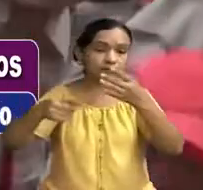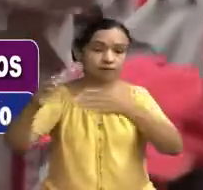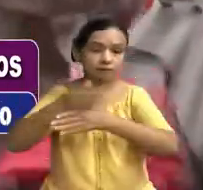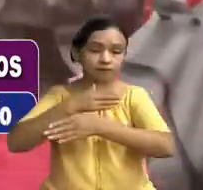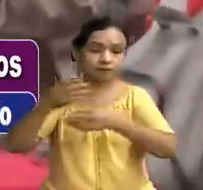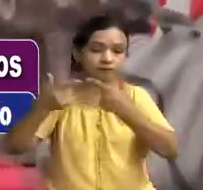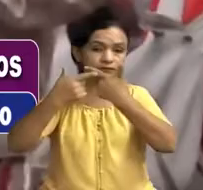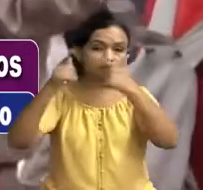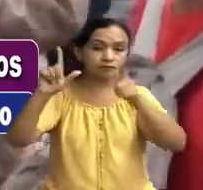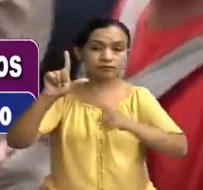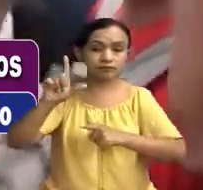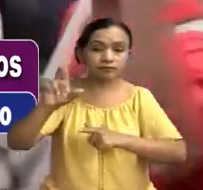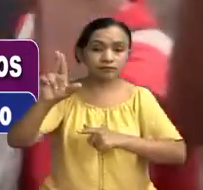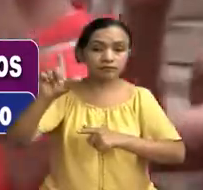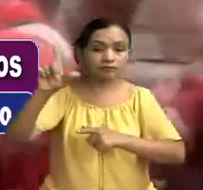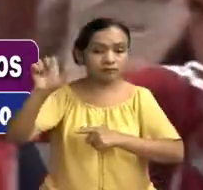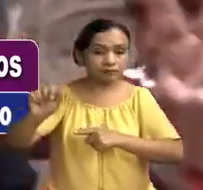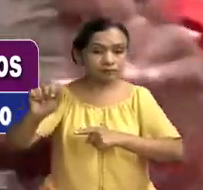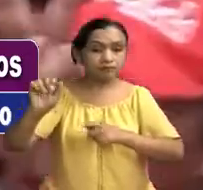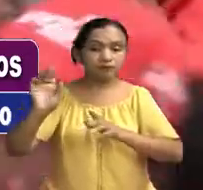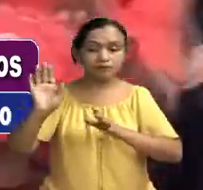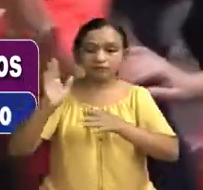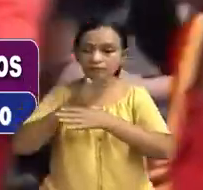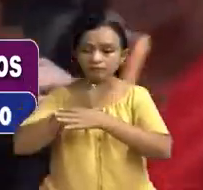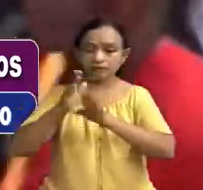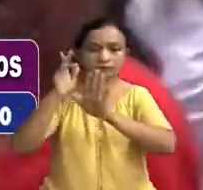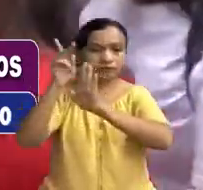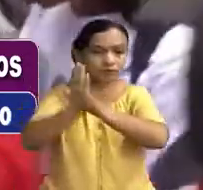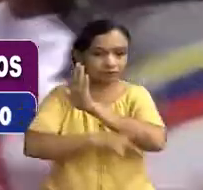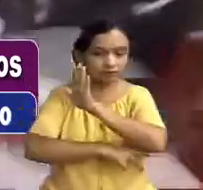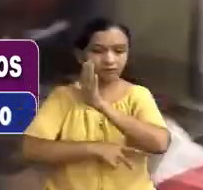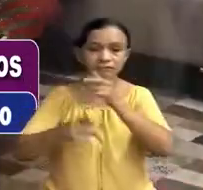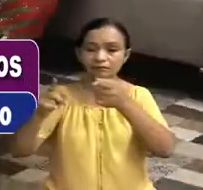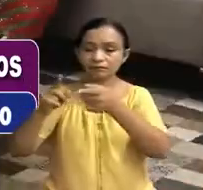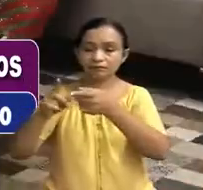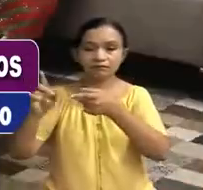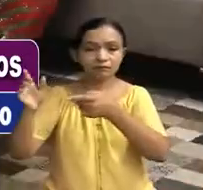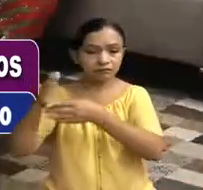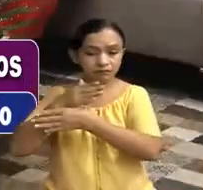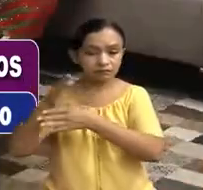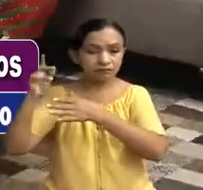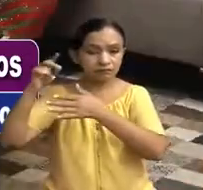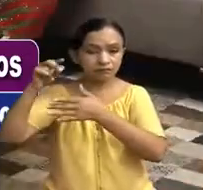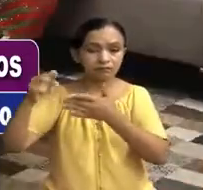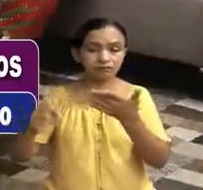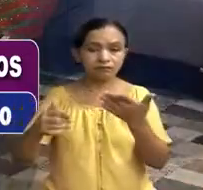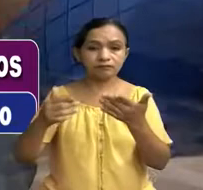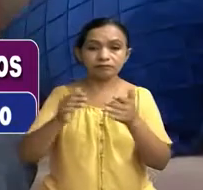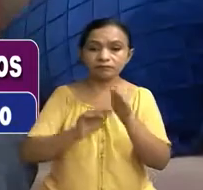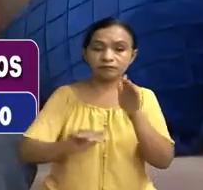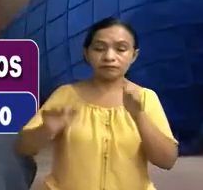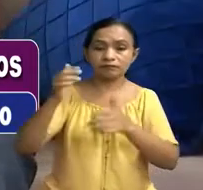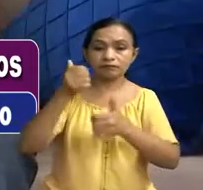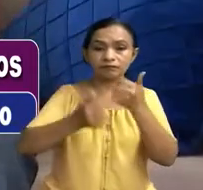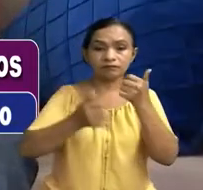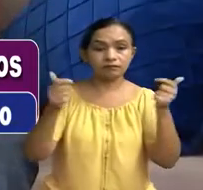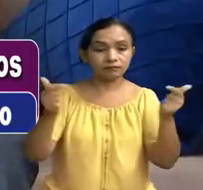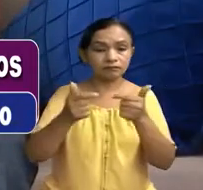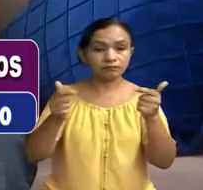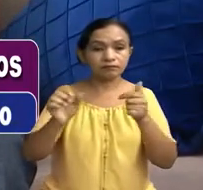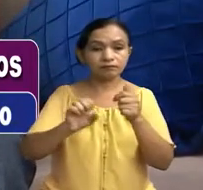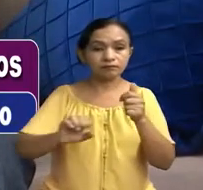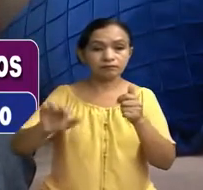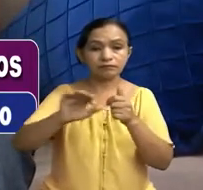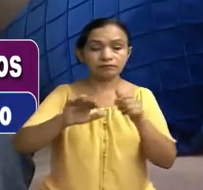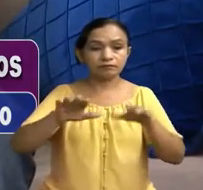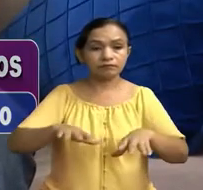Lula, posteriormente, y me imagino que para evitar algún tipo de estallido social más profundo, tuvieron que ceder